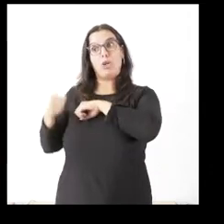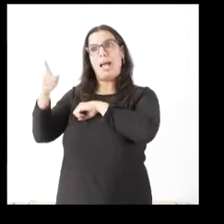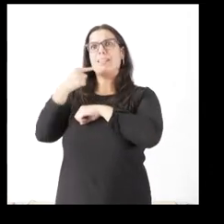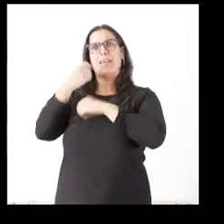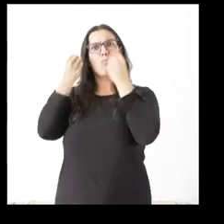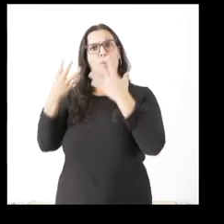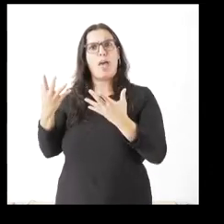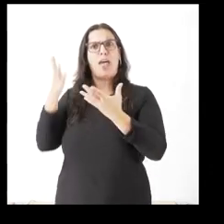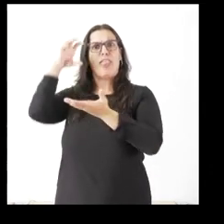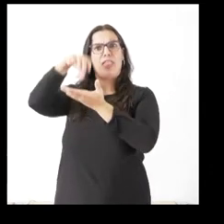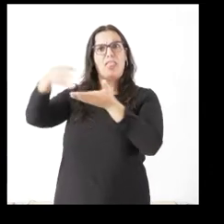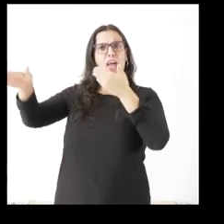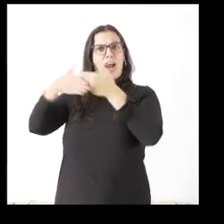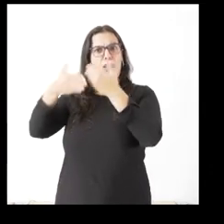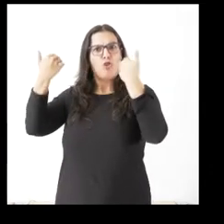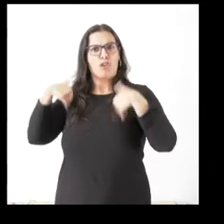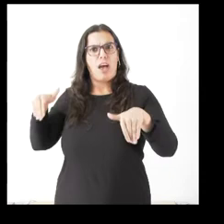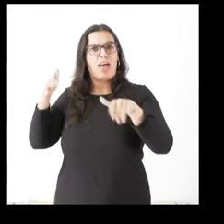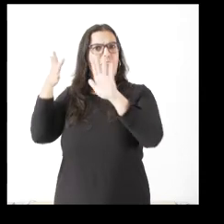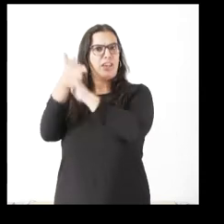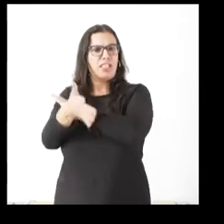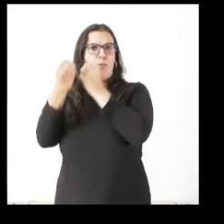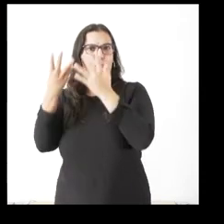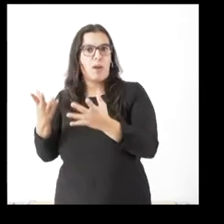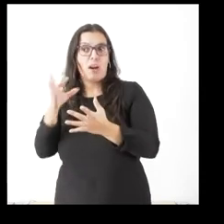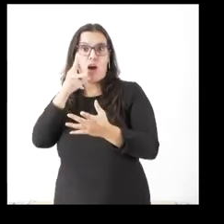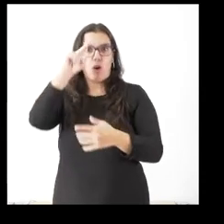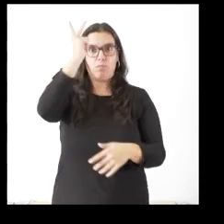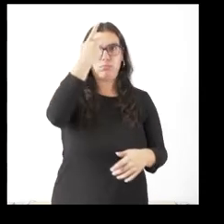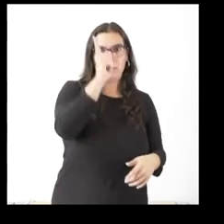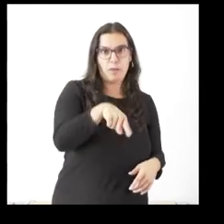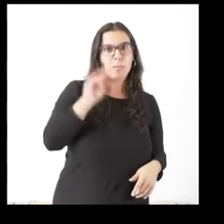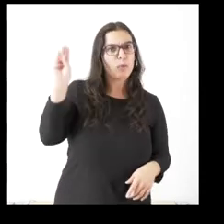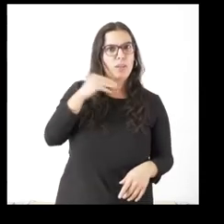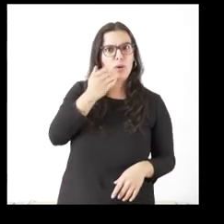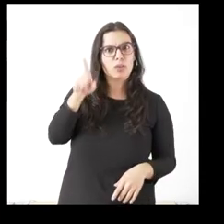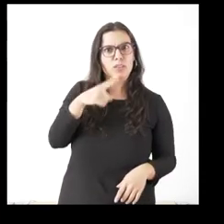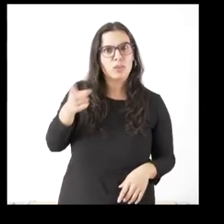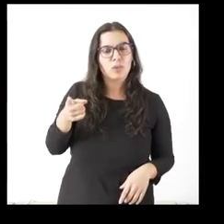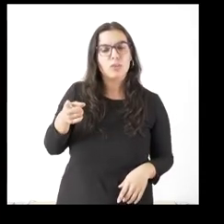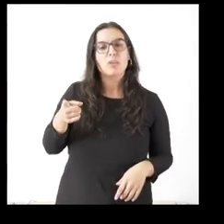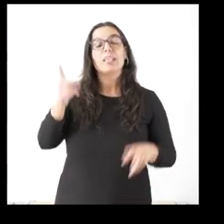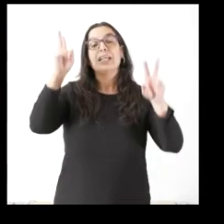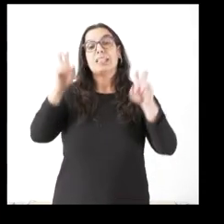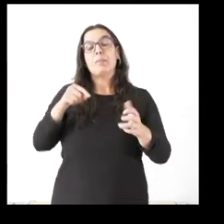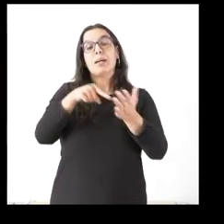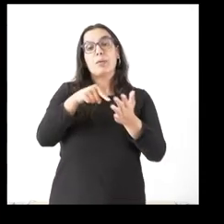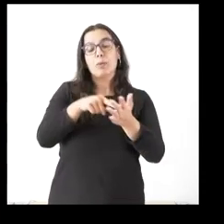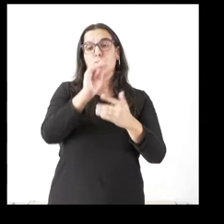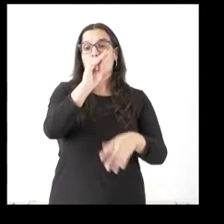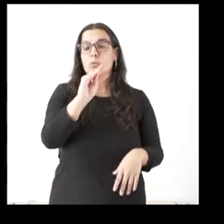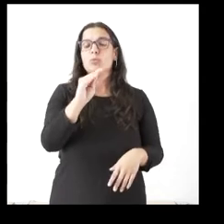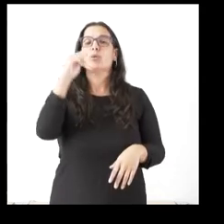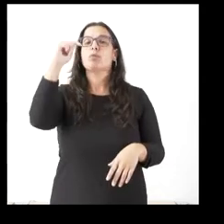sociales, el cierre definitivo. Y en otro apartado, con el tema de los impuestos, ¿cuánto va a